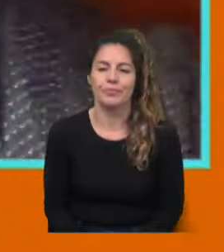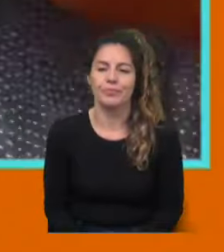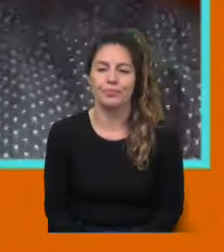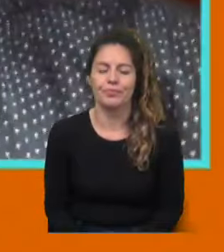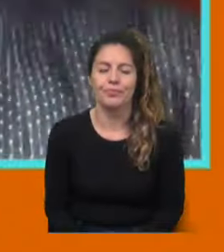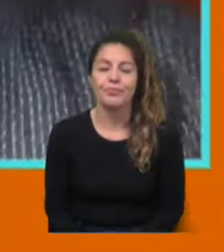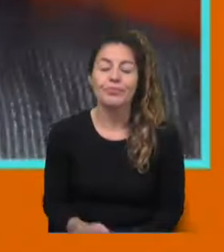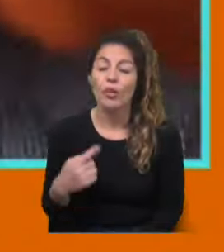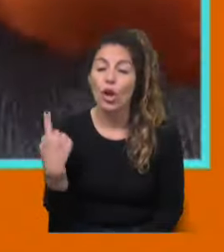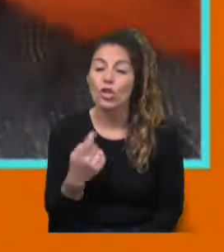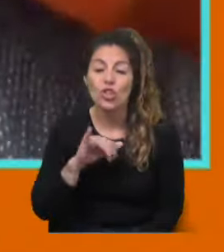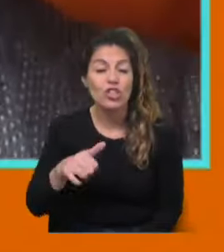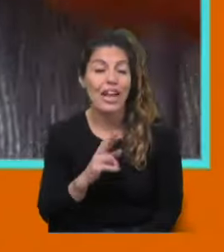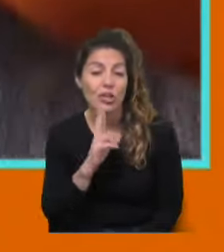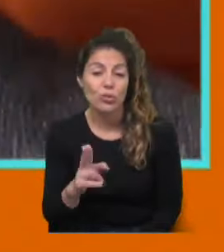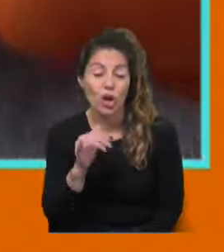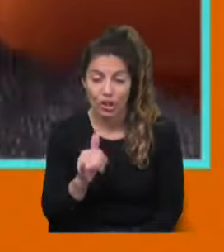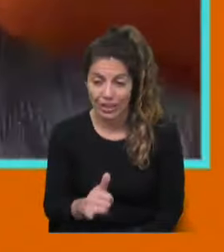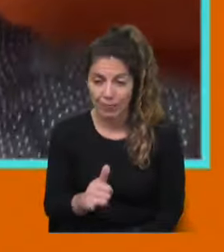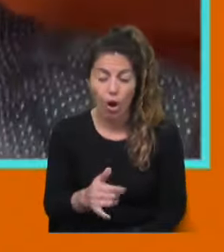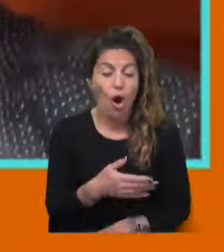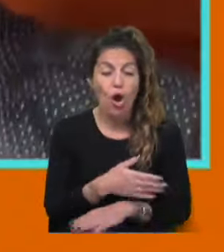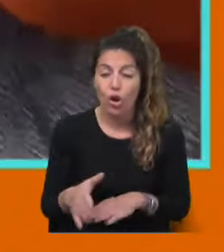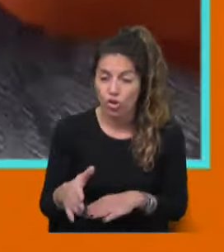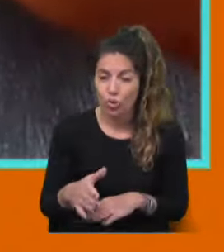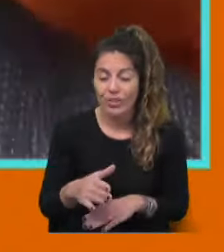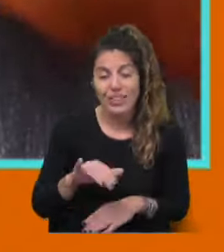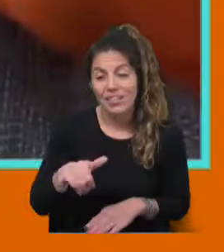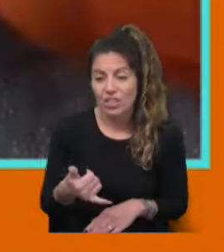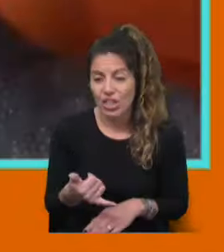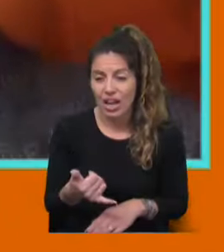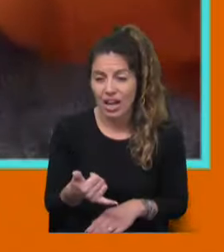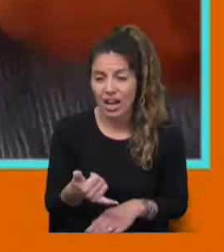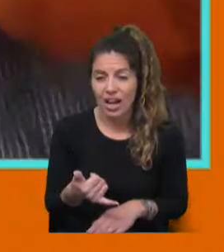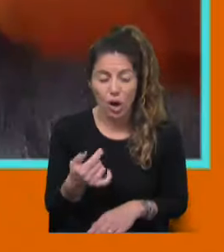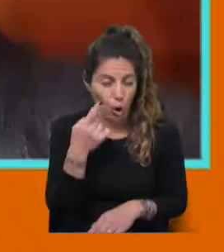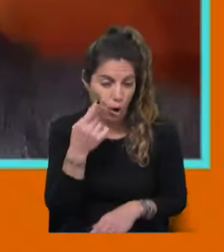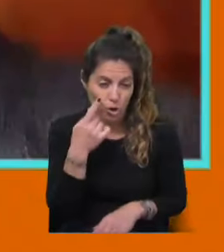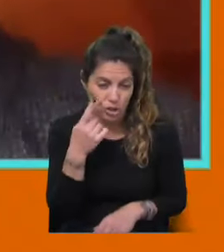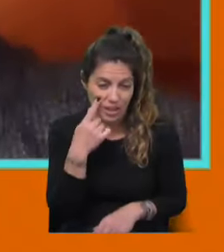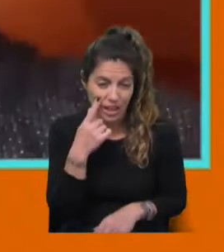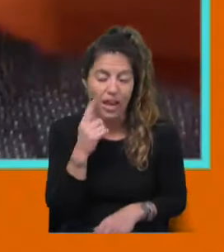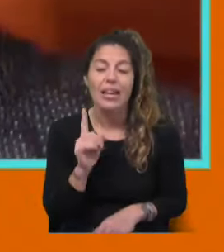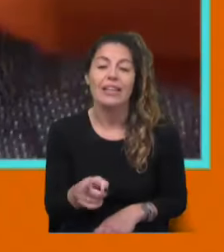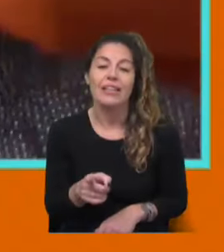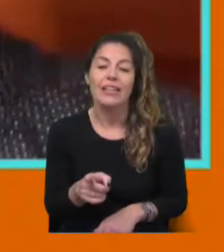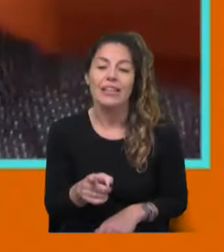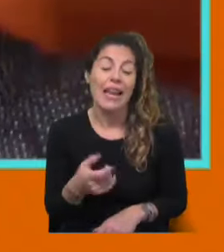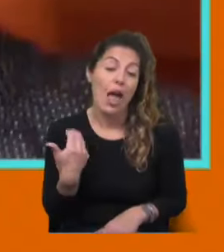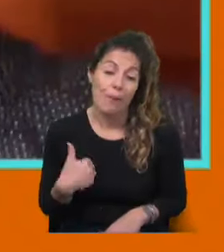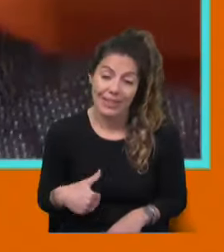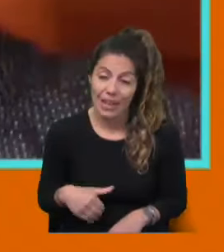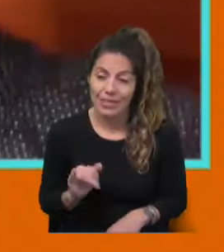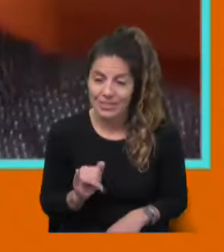A ver, nosotros ya el resultado lo tenemos, la consecuencia es altamente conocida y por supuesto que es lamentable,